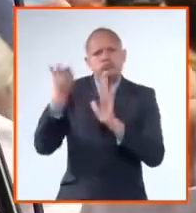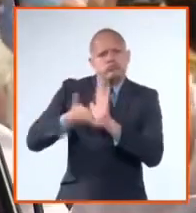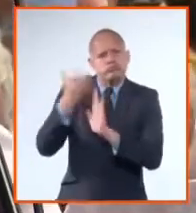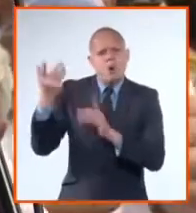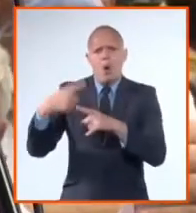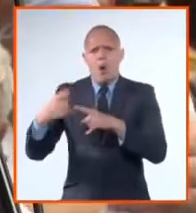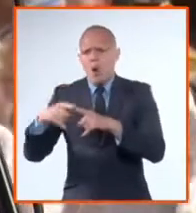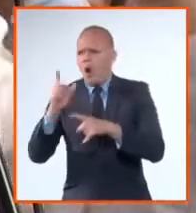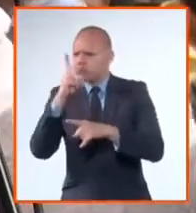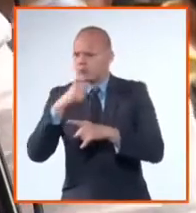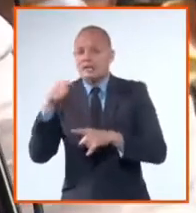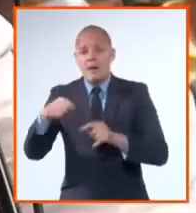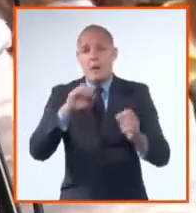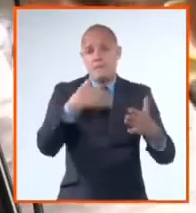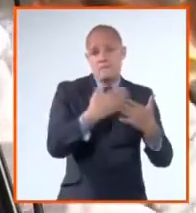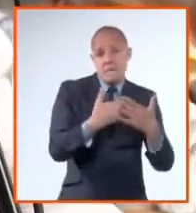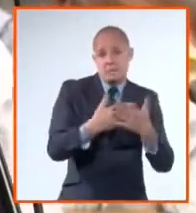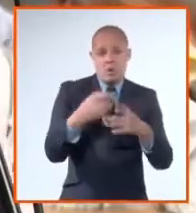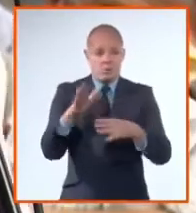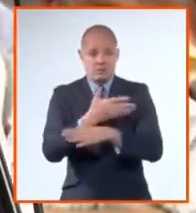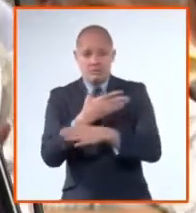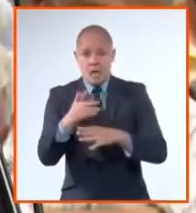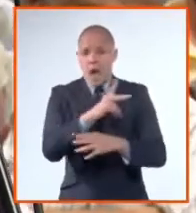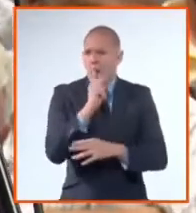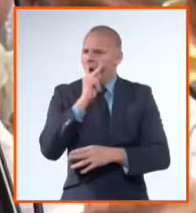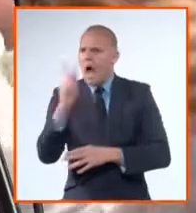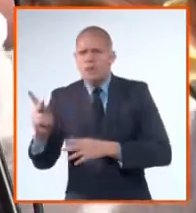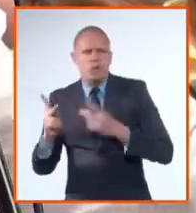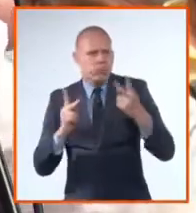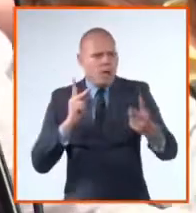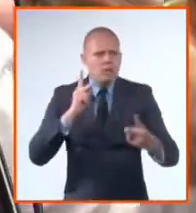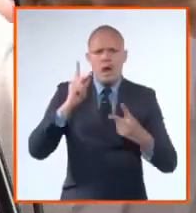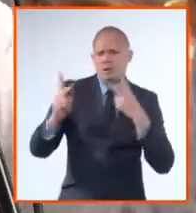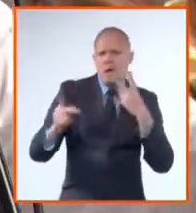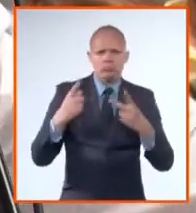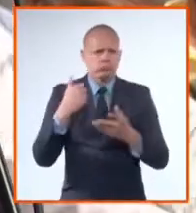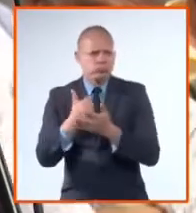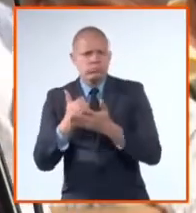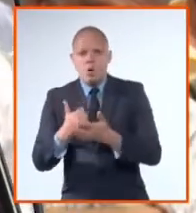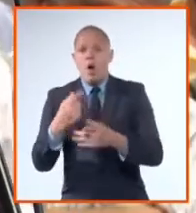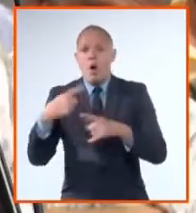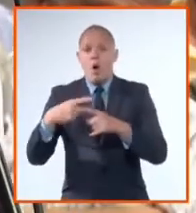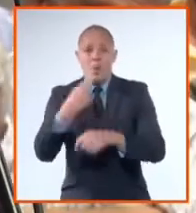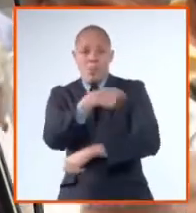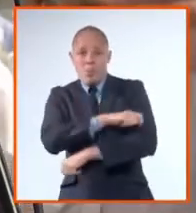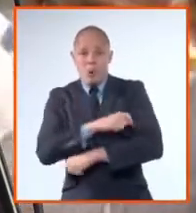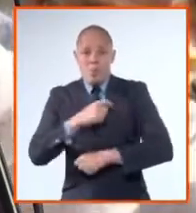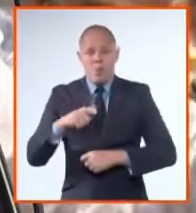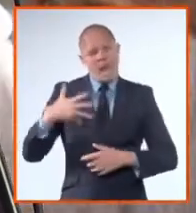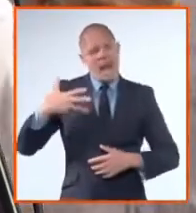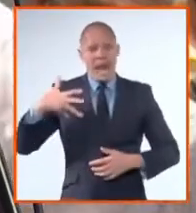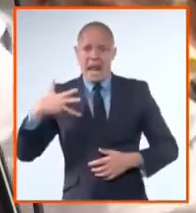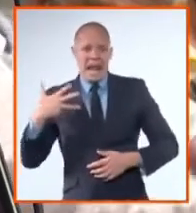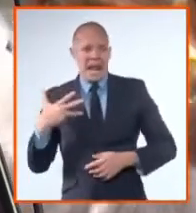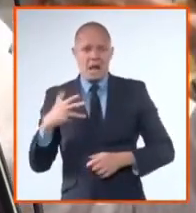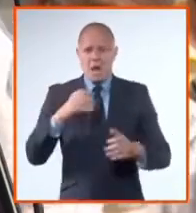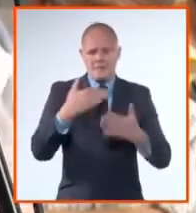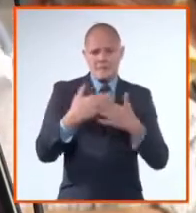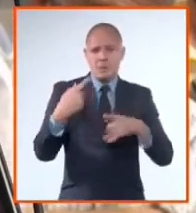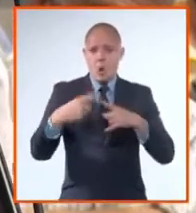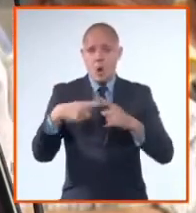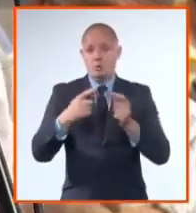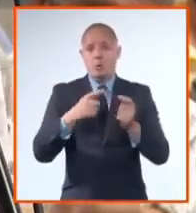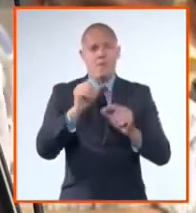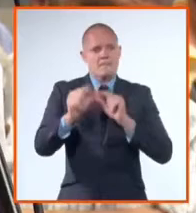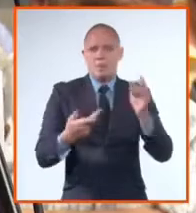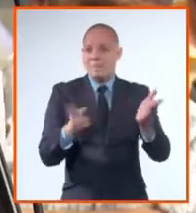organismos nacionales se han sumado también a atender la solución de planteamientos de la población, de problemáticas sociales, la dirección del